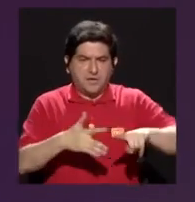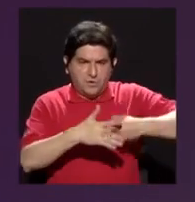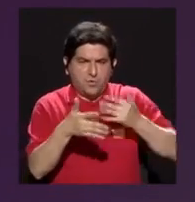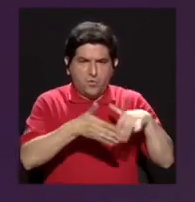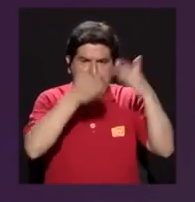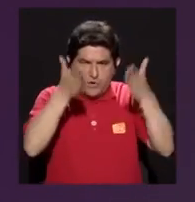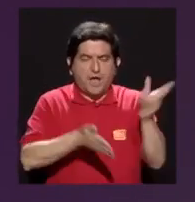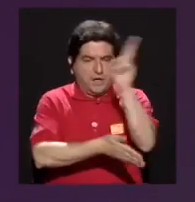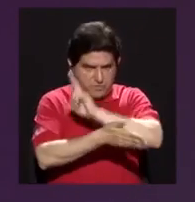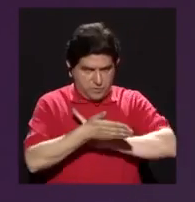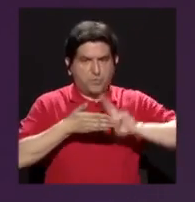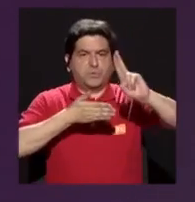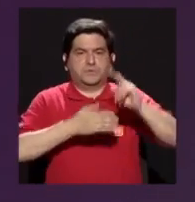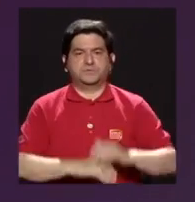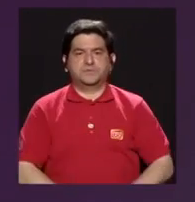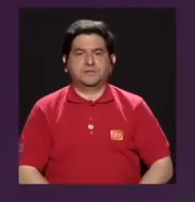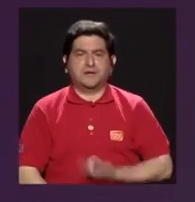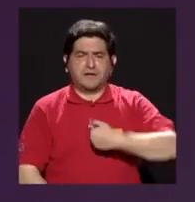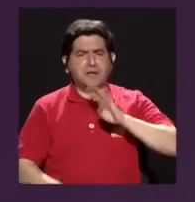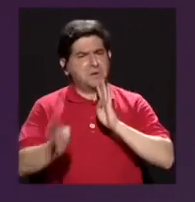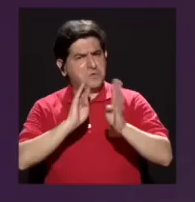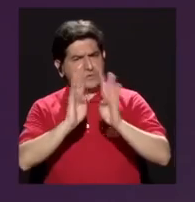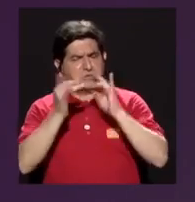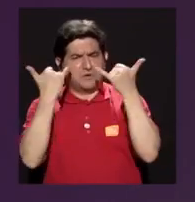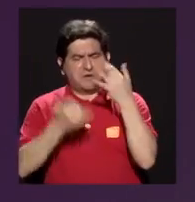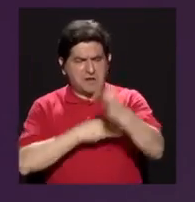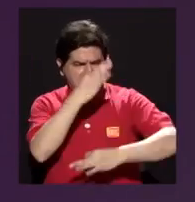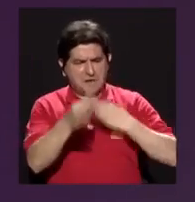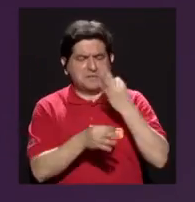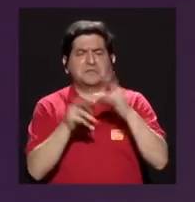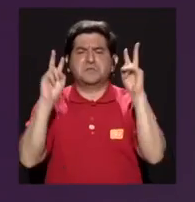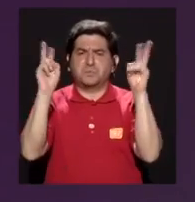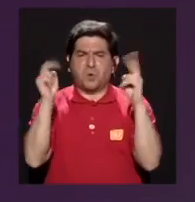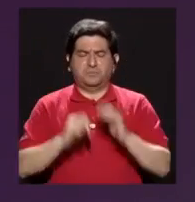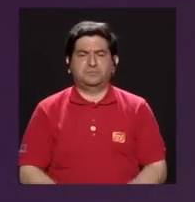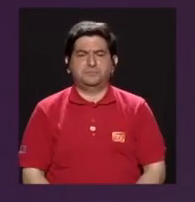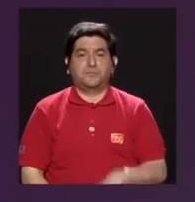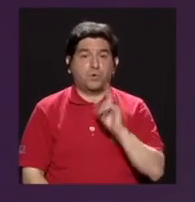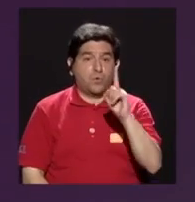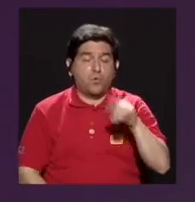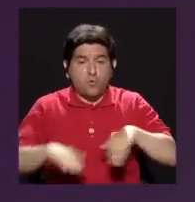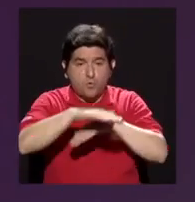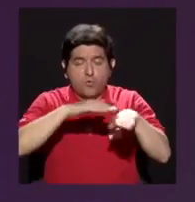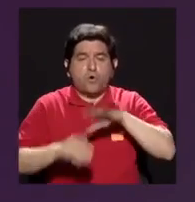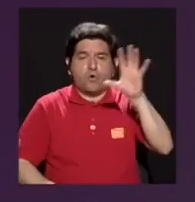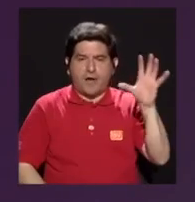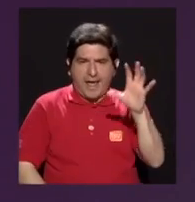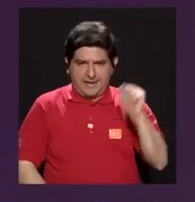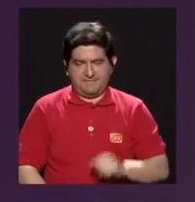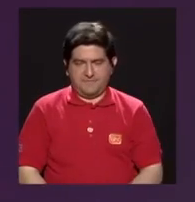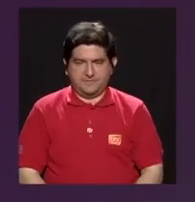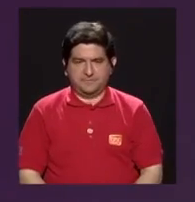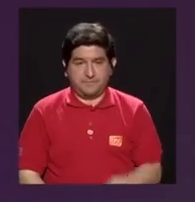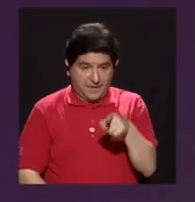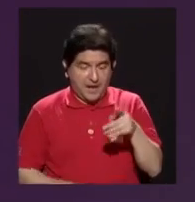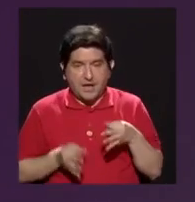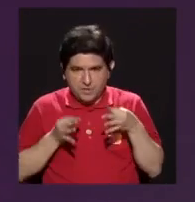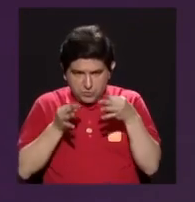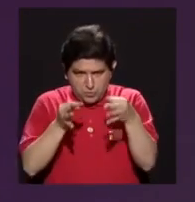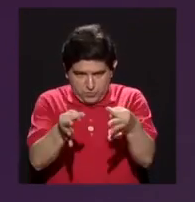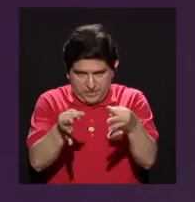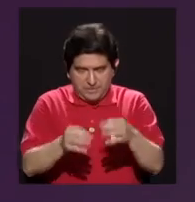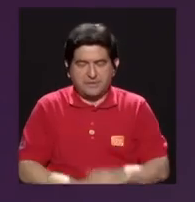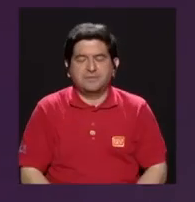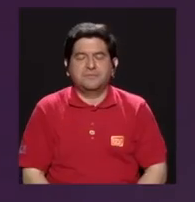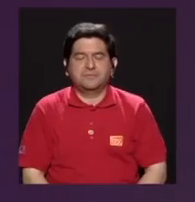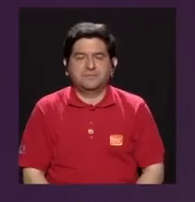estudiantes de universidad y hemos hablado por ejemplo de este tipo de temas e hicimos uno en la sede del caribe que de verdad tiene en el cantón central